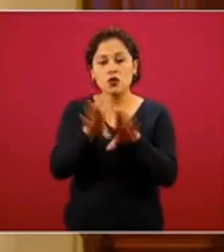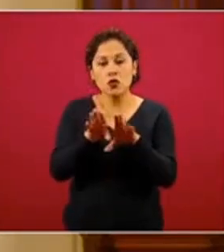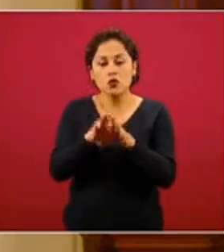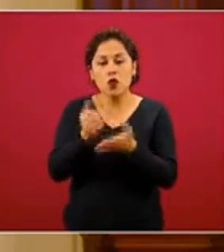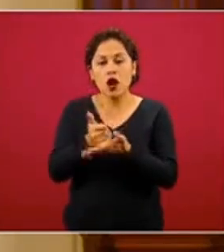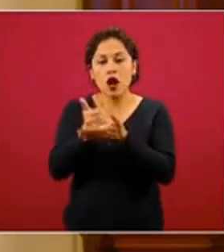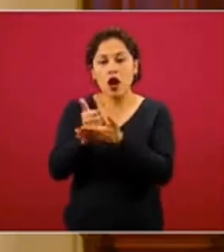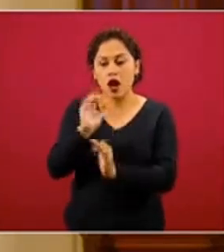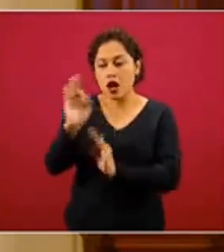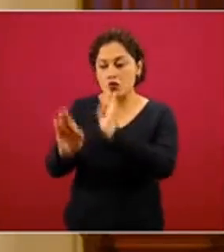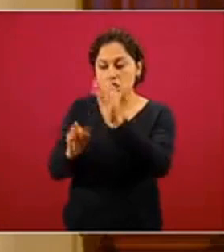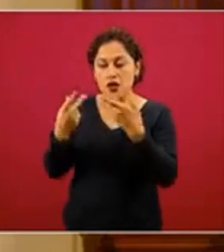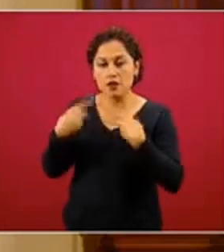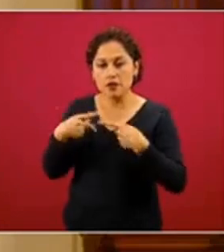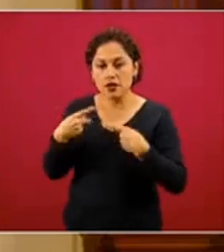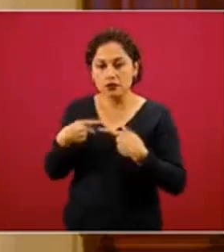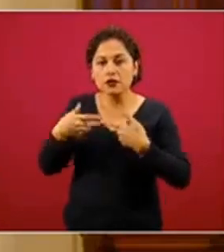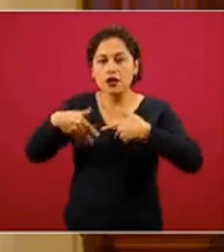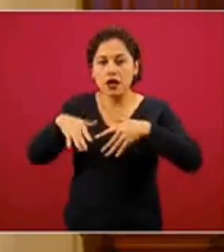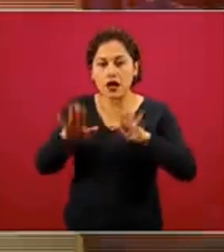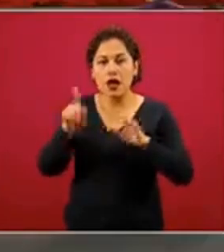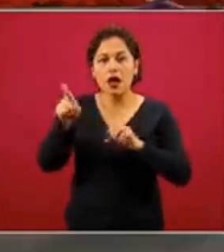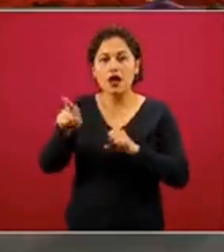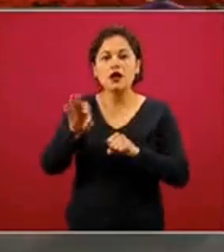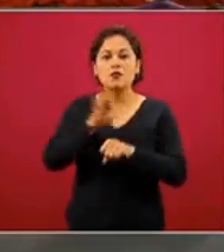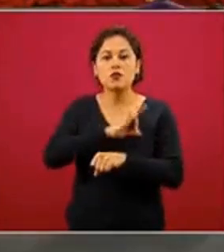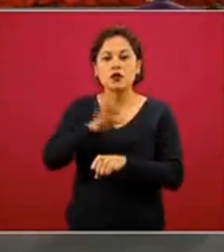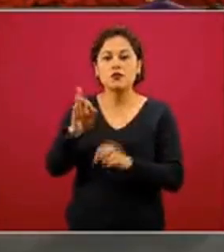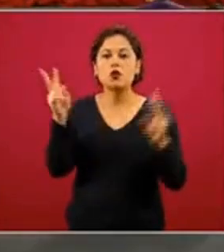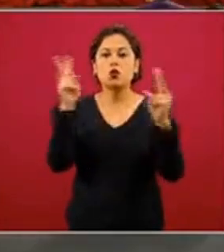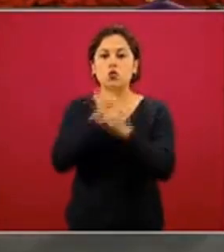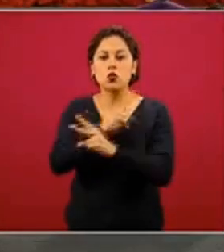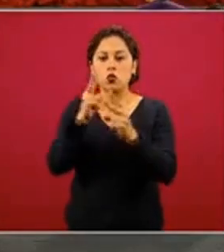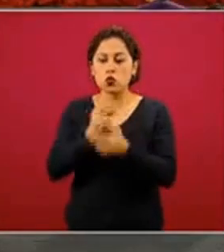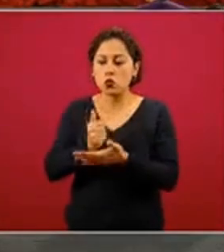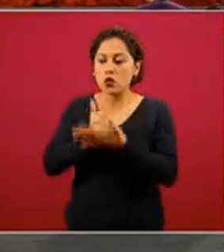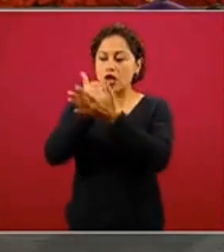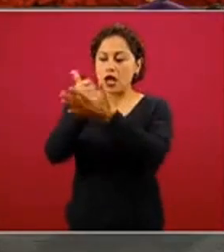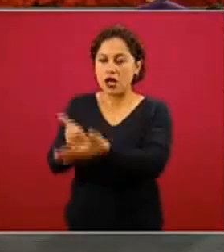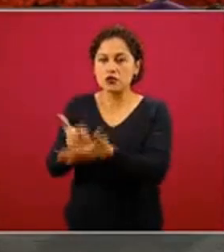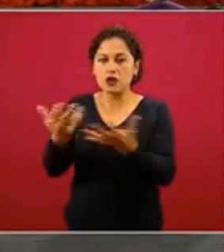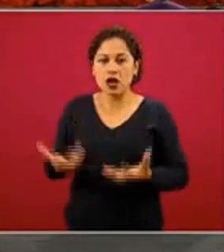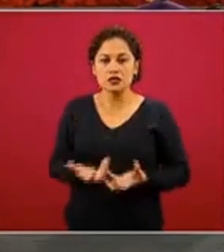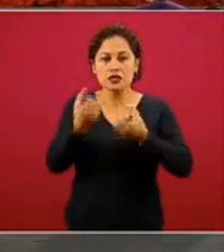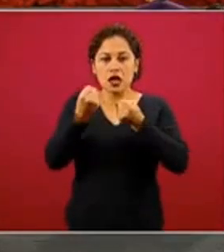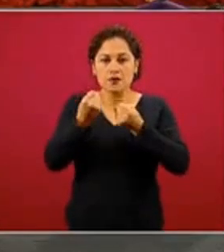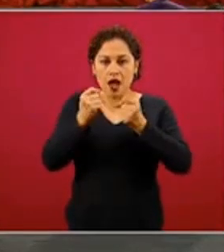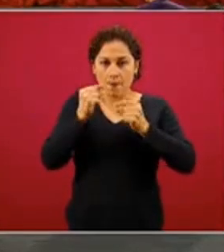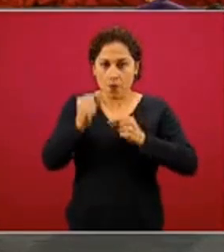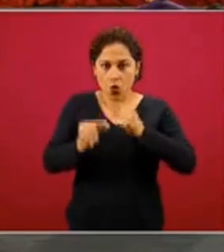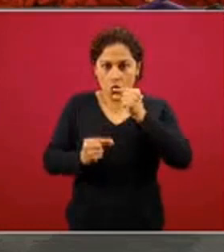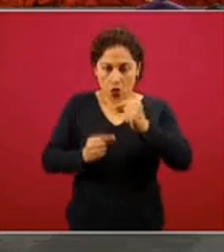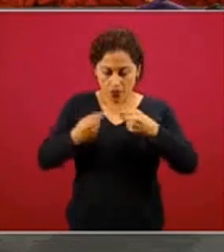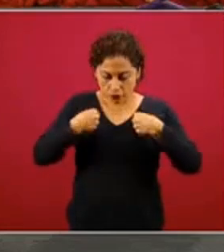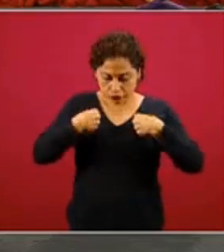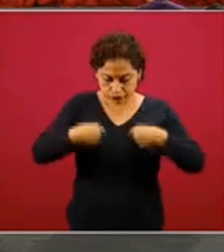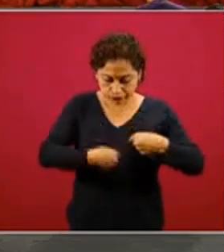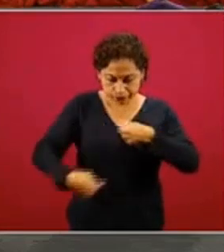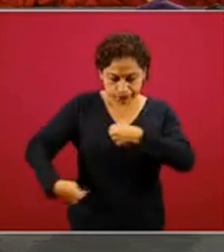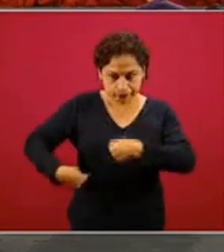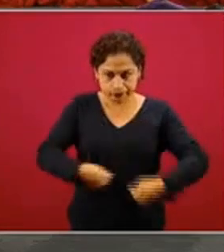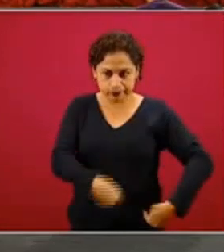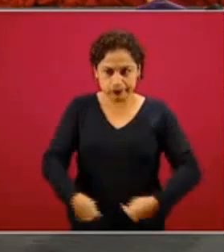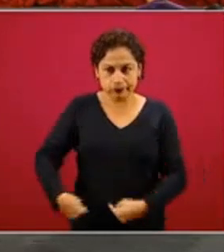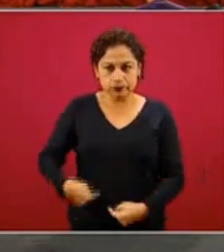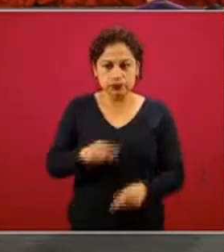y además de lo que está sucediendo en otros órganos. La siguiente, por favor. El punto de aquellos